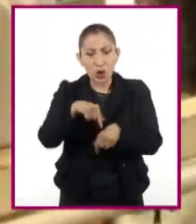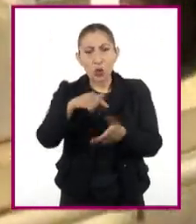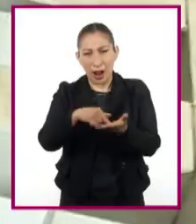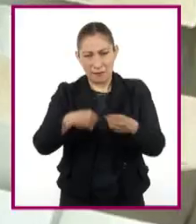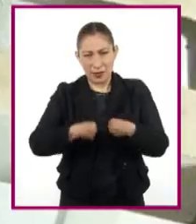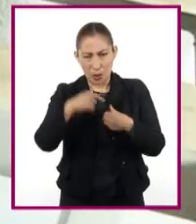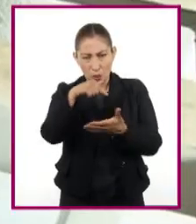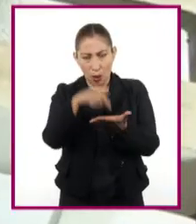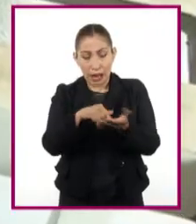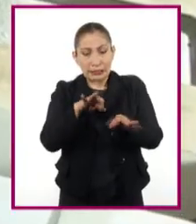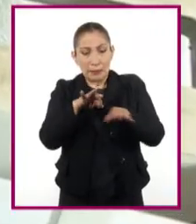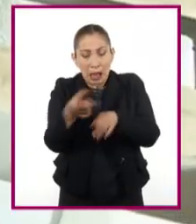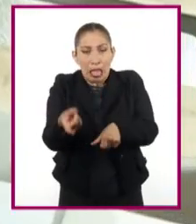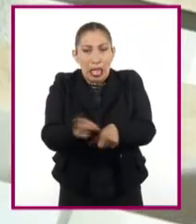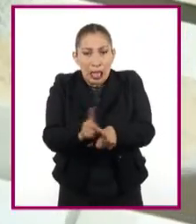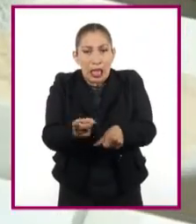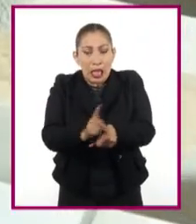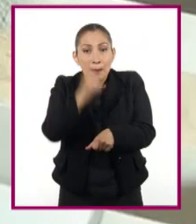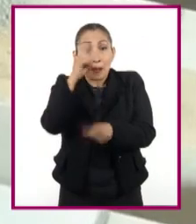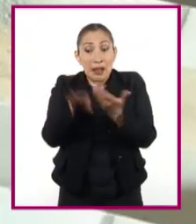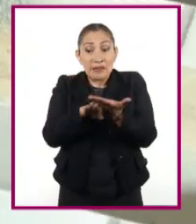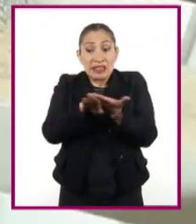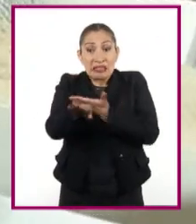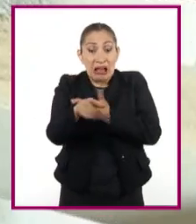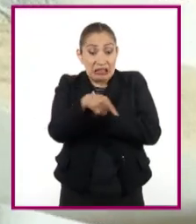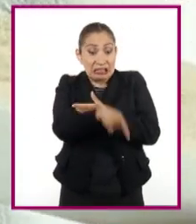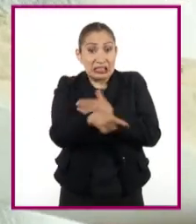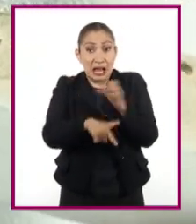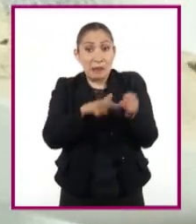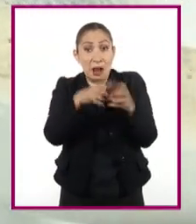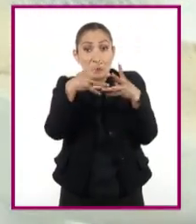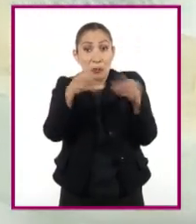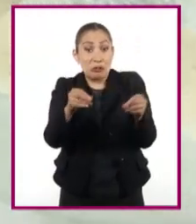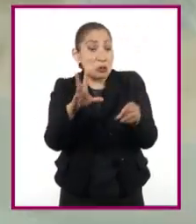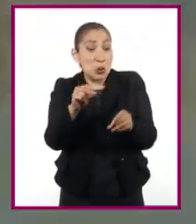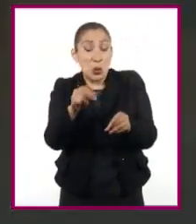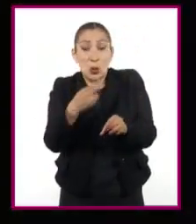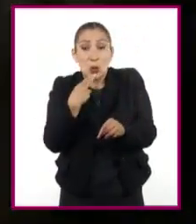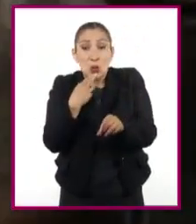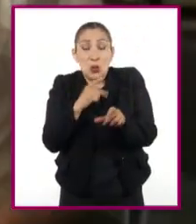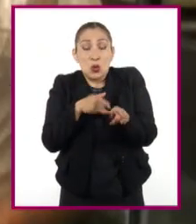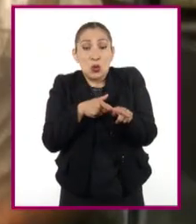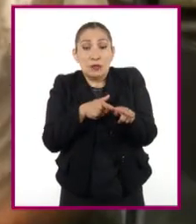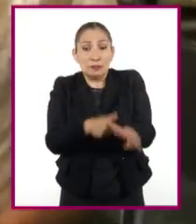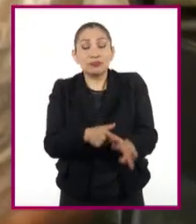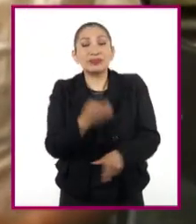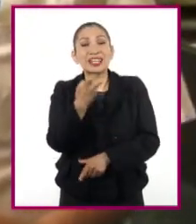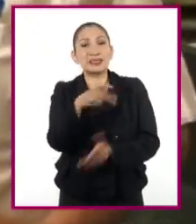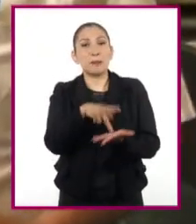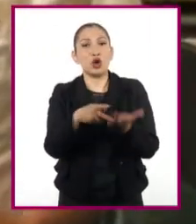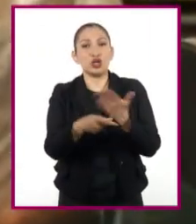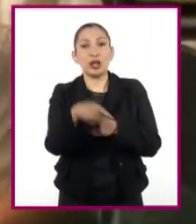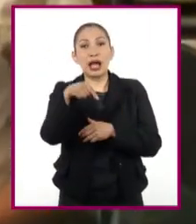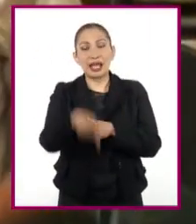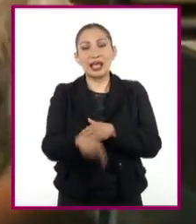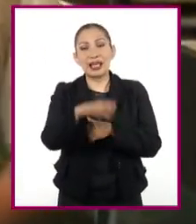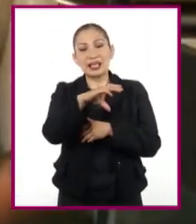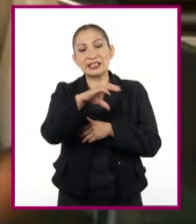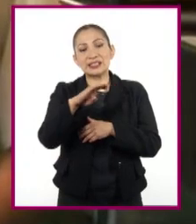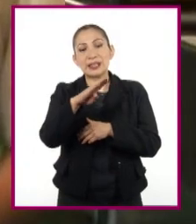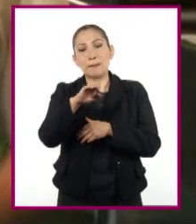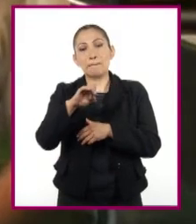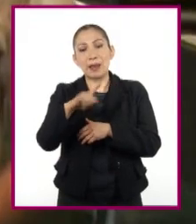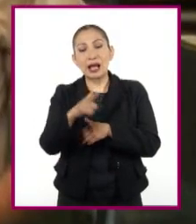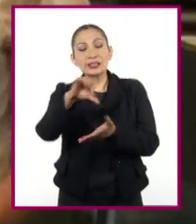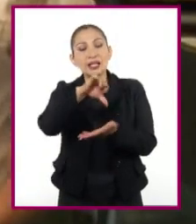zona trabajan día con día para evitar la extinción de esta especie. Bueno, el proyecto que tenemos en el CIBAC,